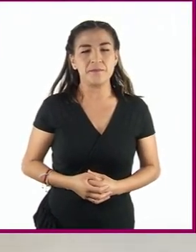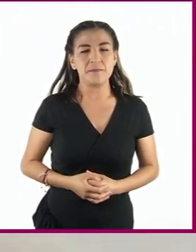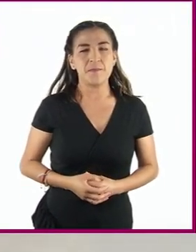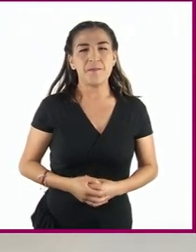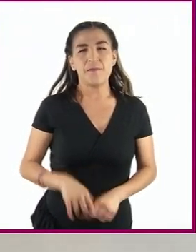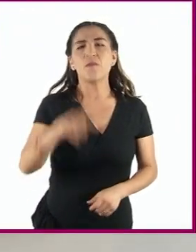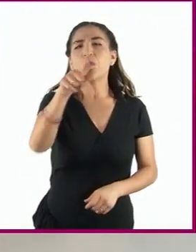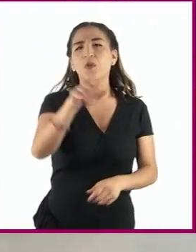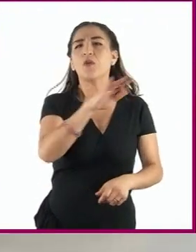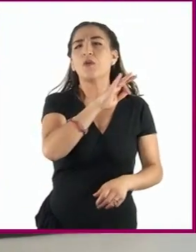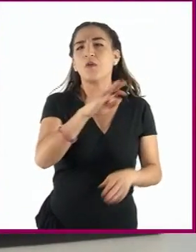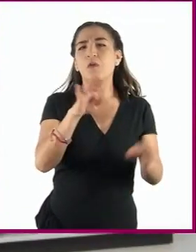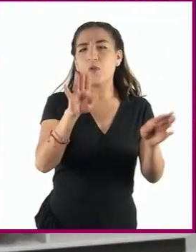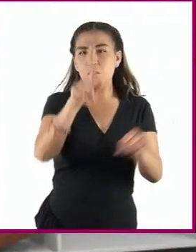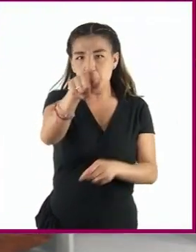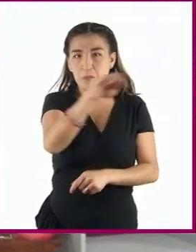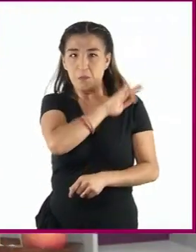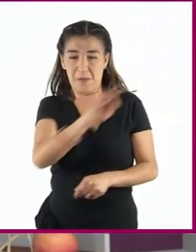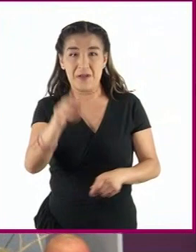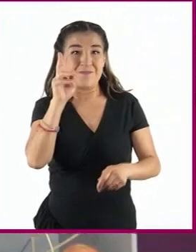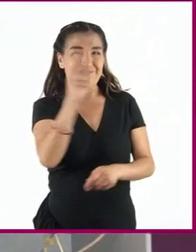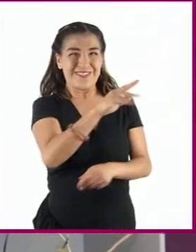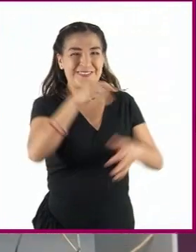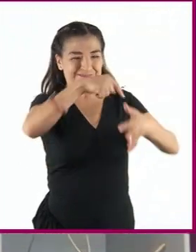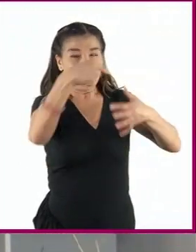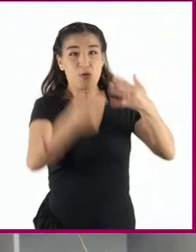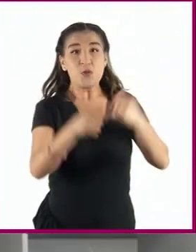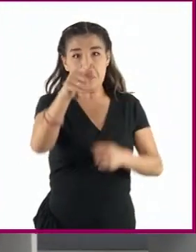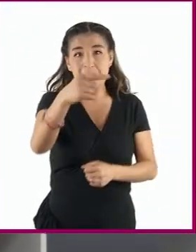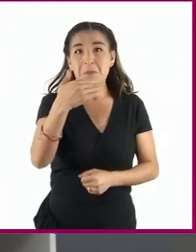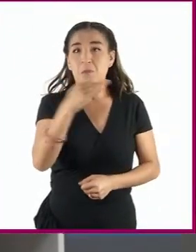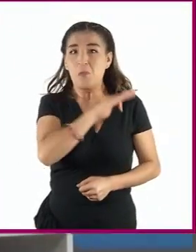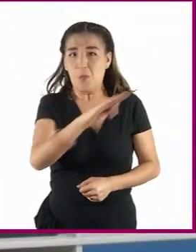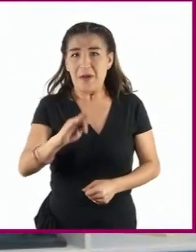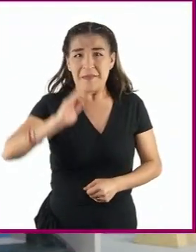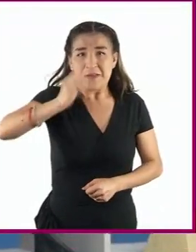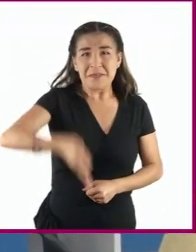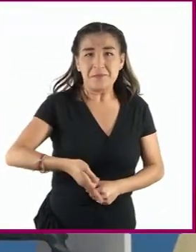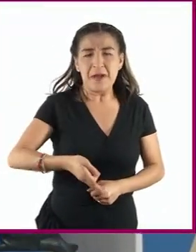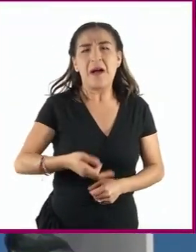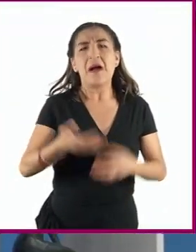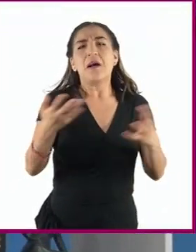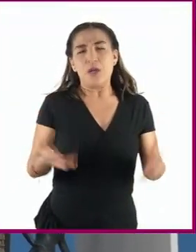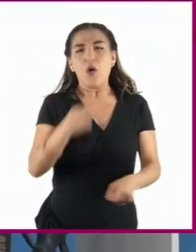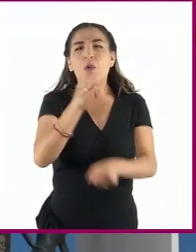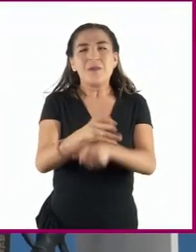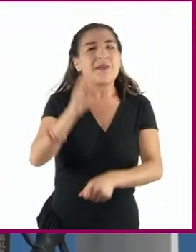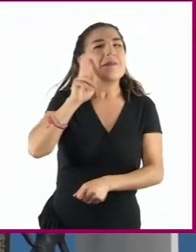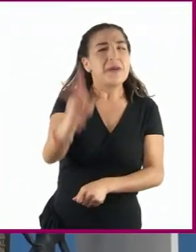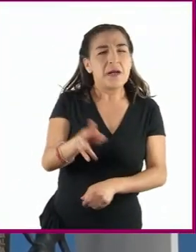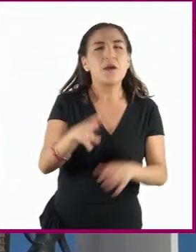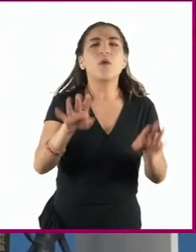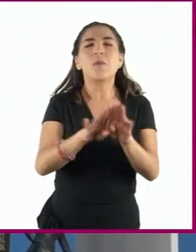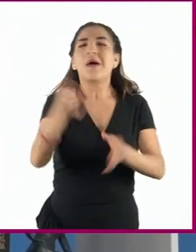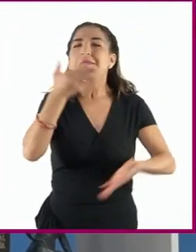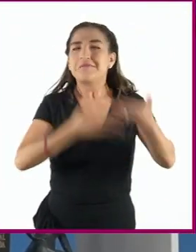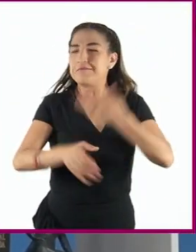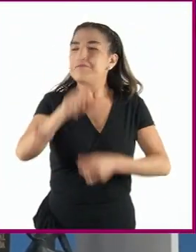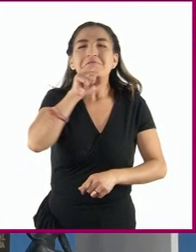¿Cumplen con alguna de estas características? Porque, como ya hemos visto, se puede mediar entre